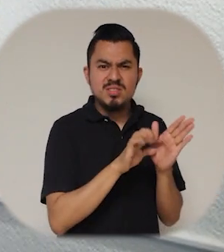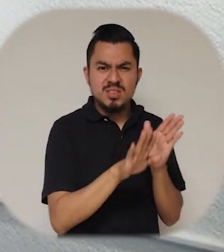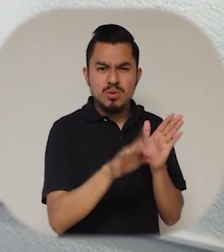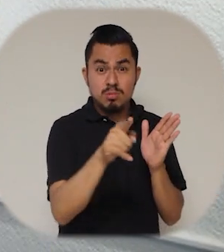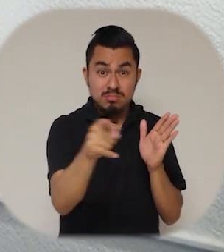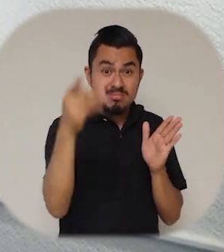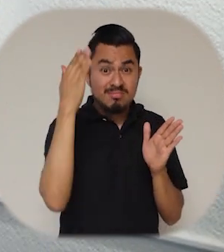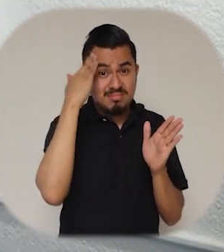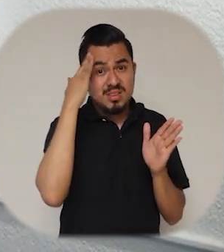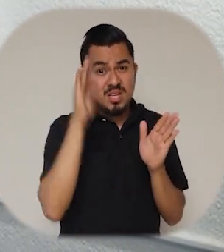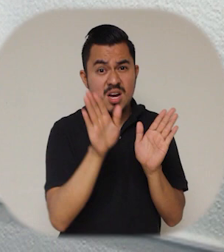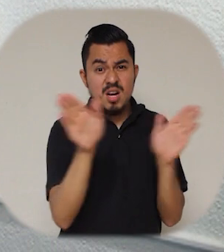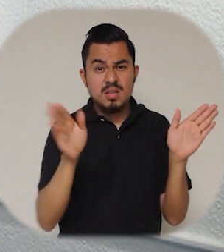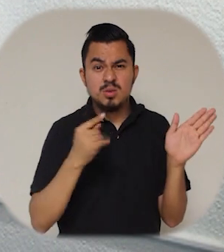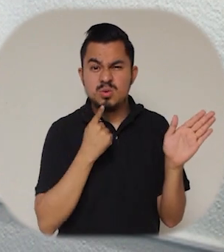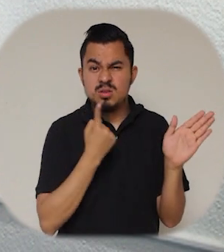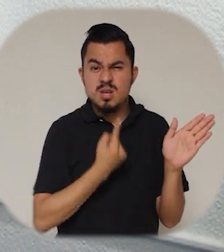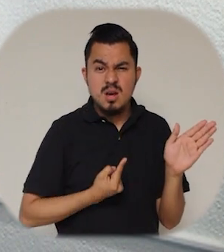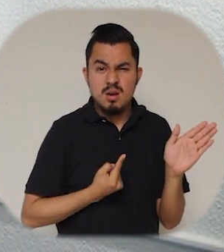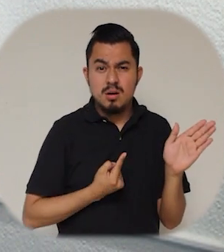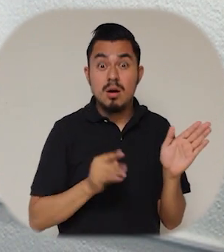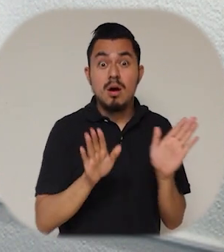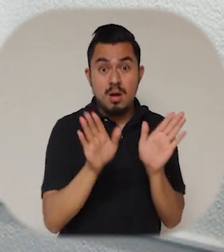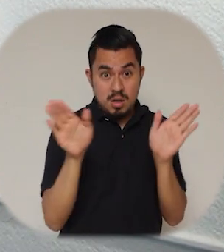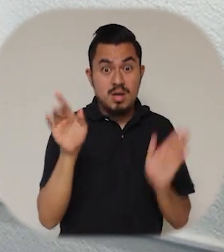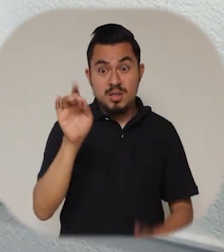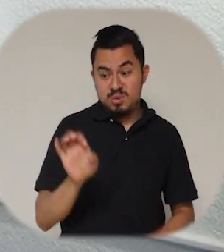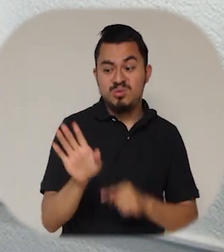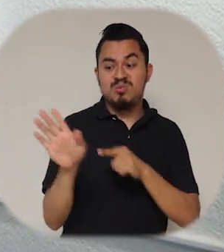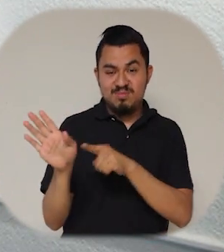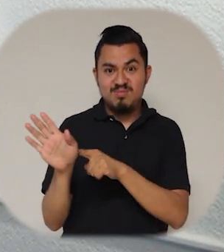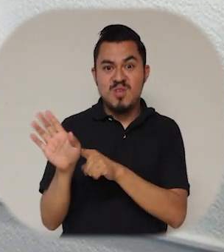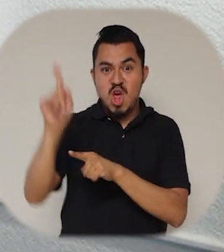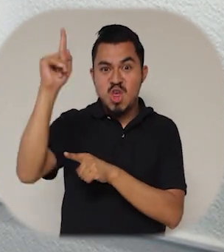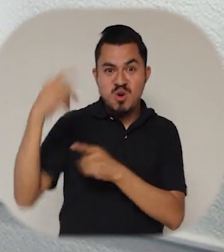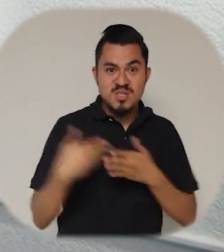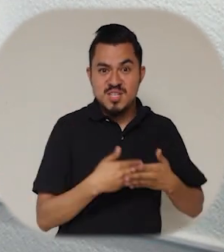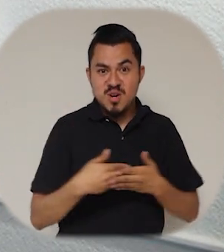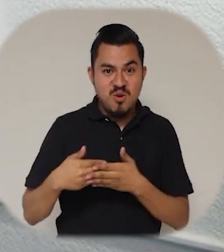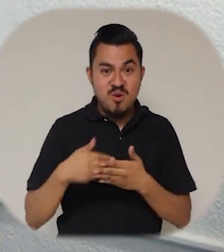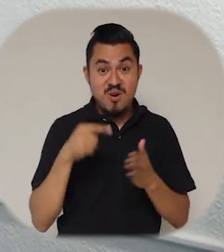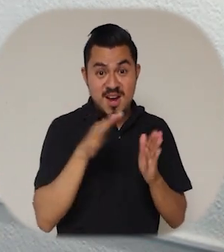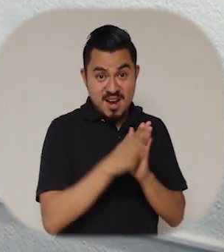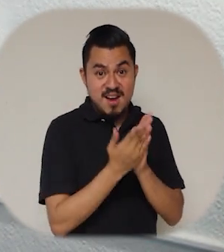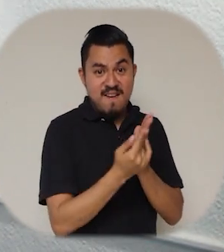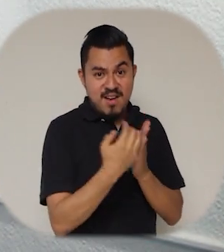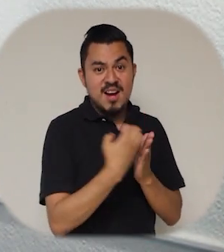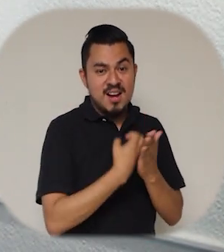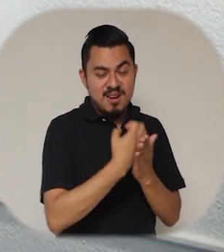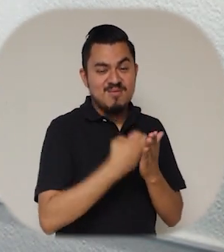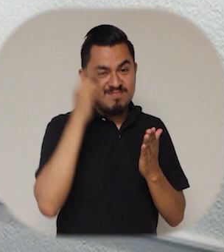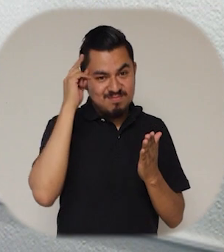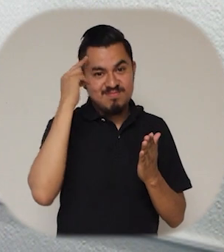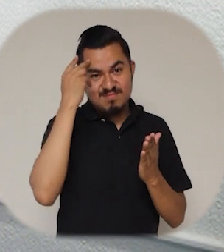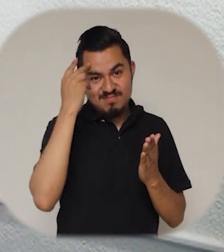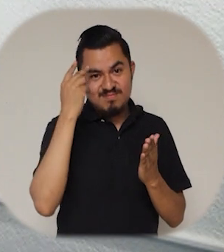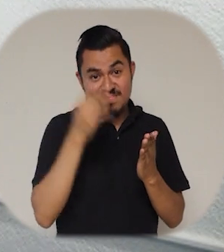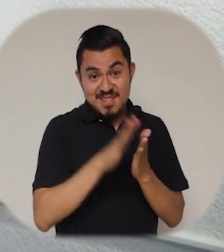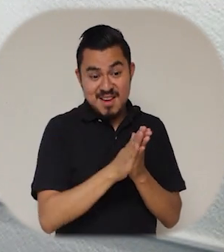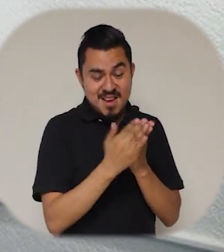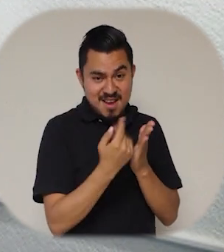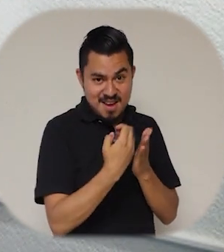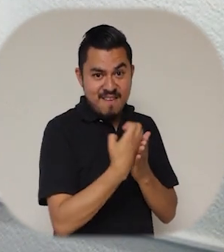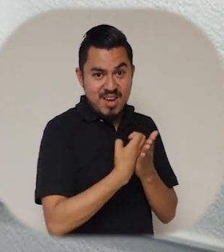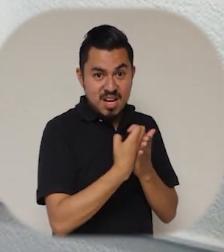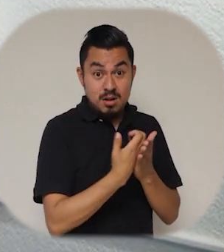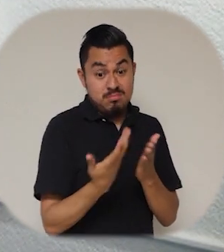Esto mismo es el Evangelio, y este Evangelio tiene que ser creído. Por eso la Biblia se escribió. En Juan